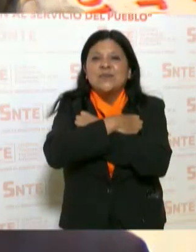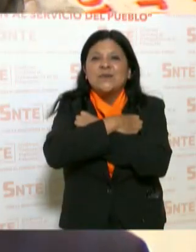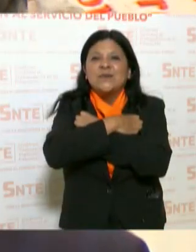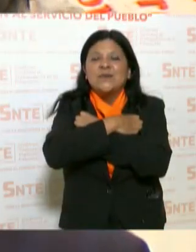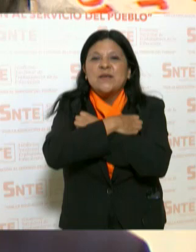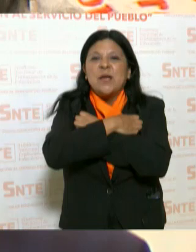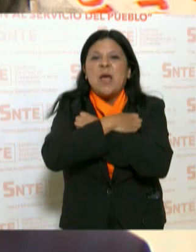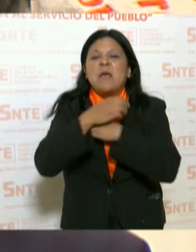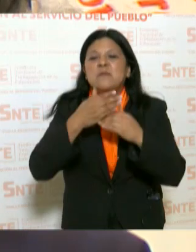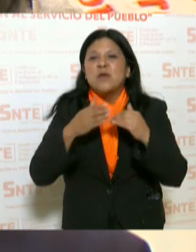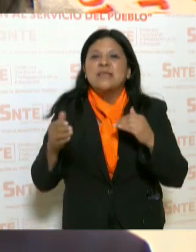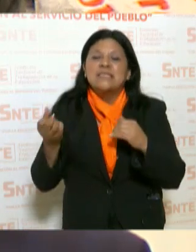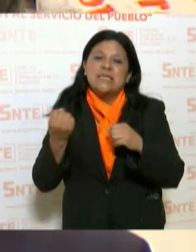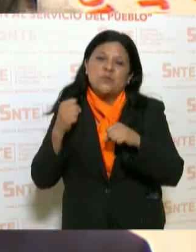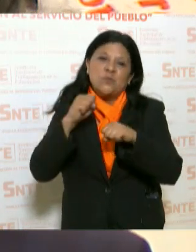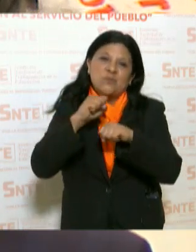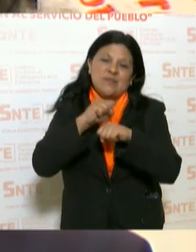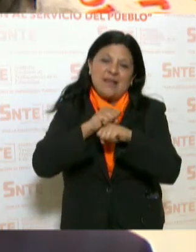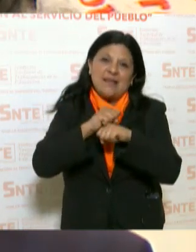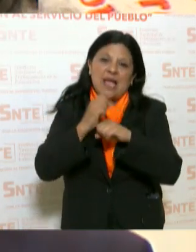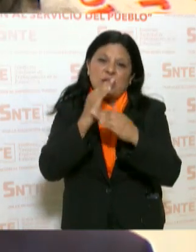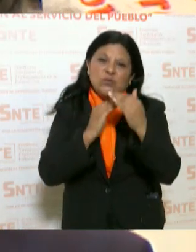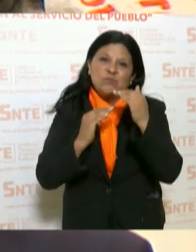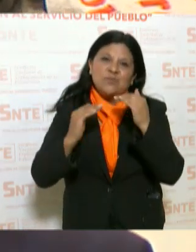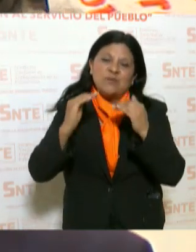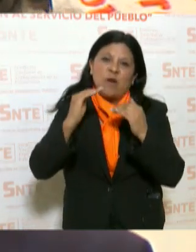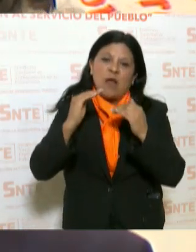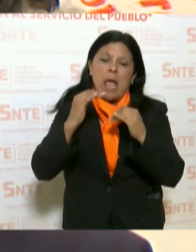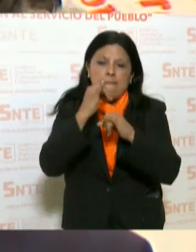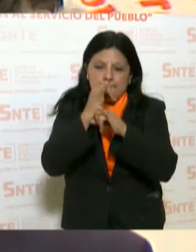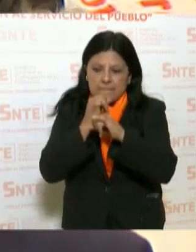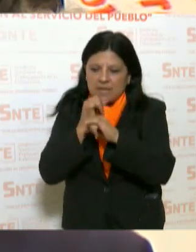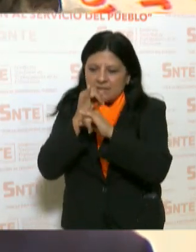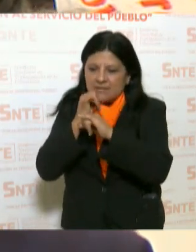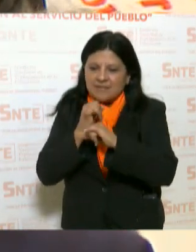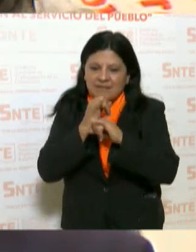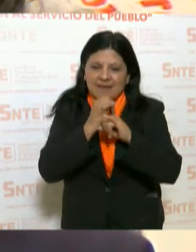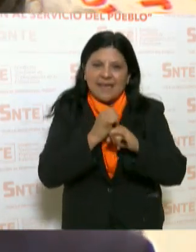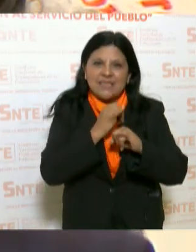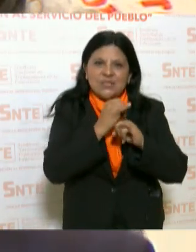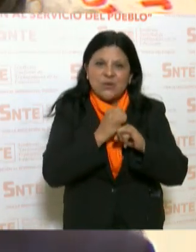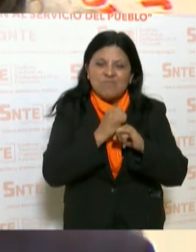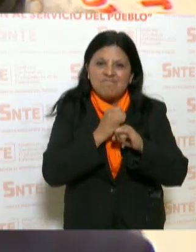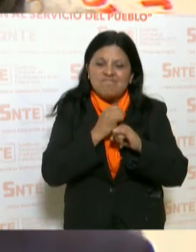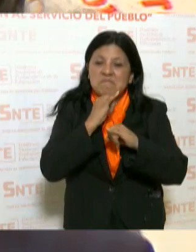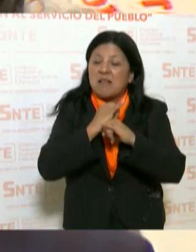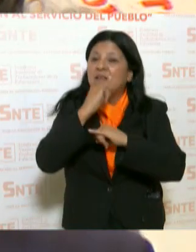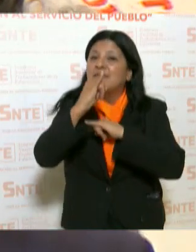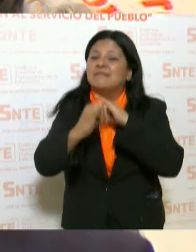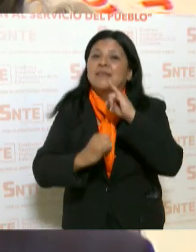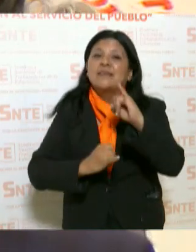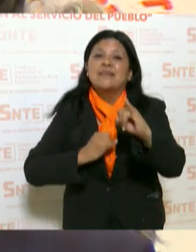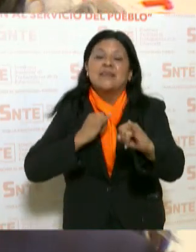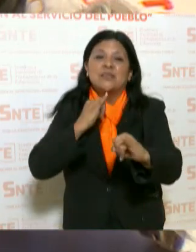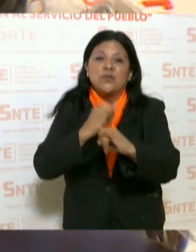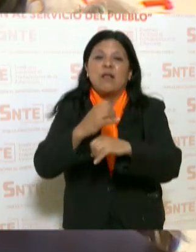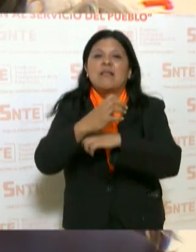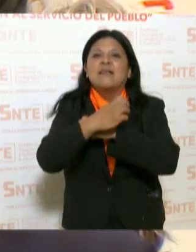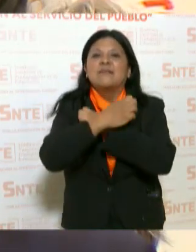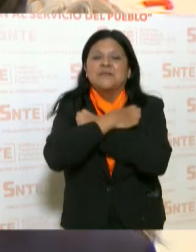Postsecundaria Superior e Investigación de la Internacional de la